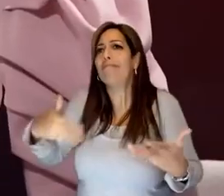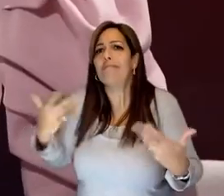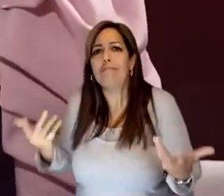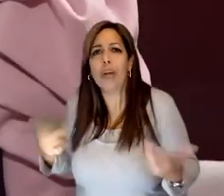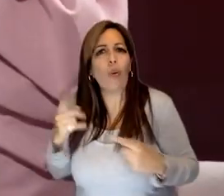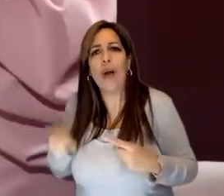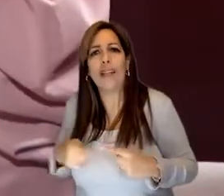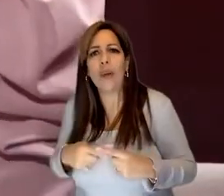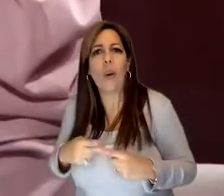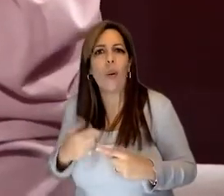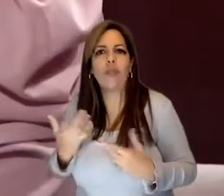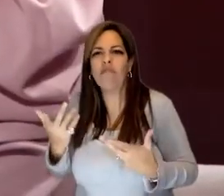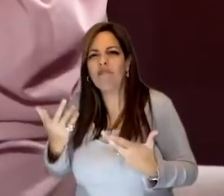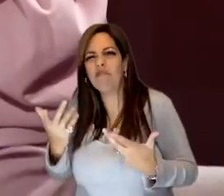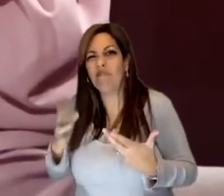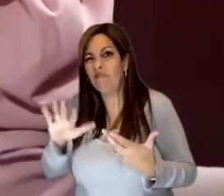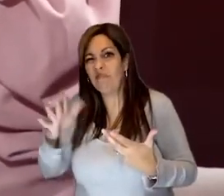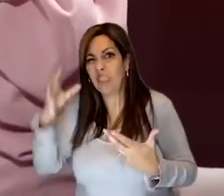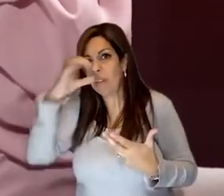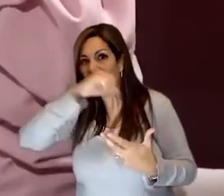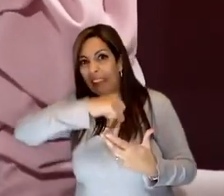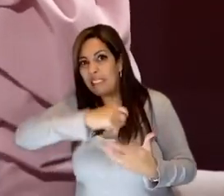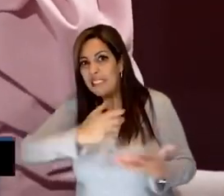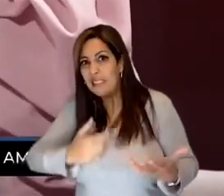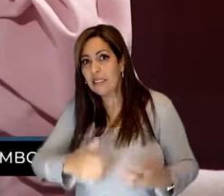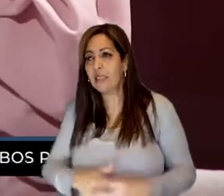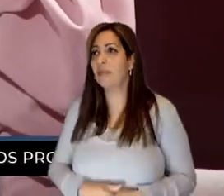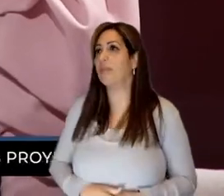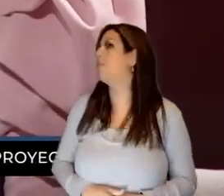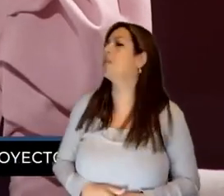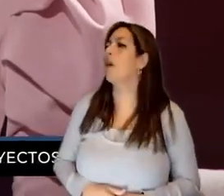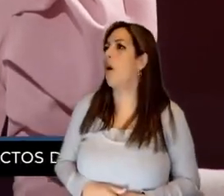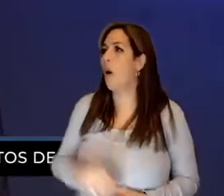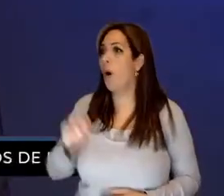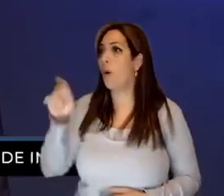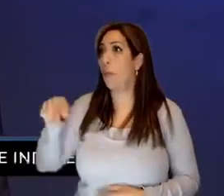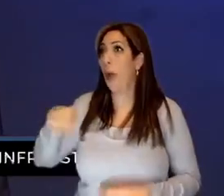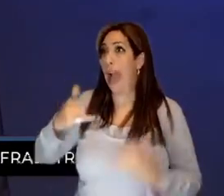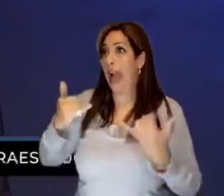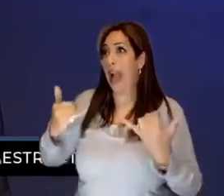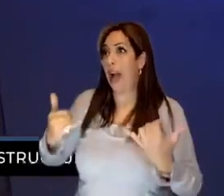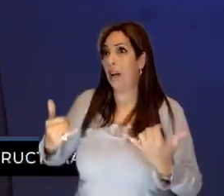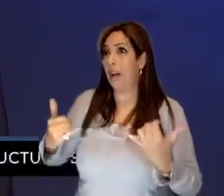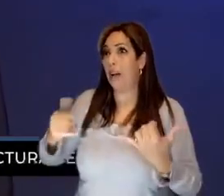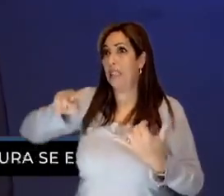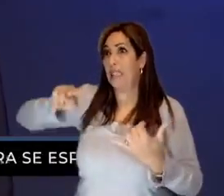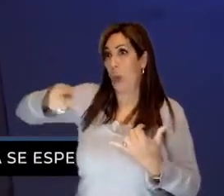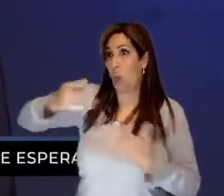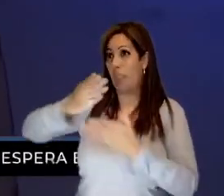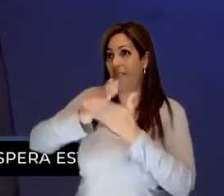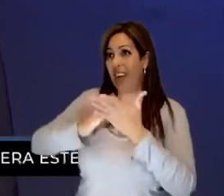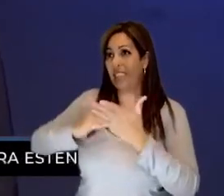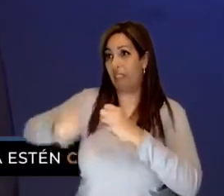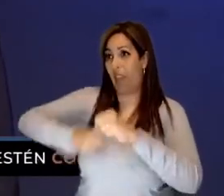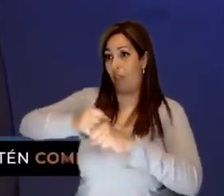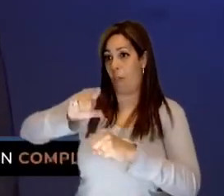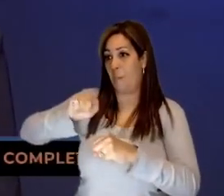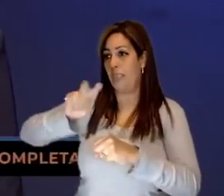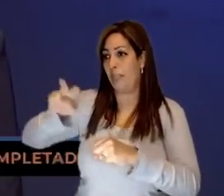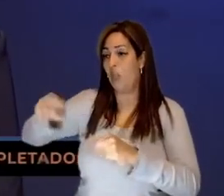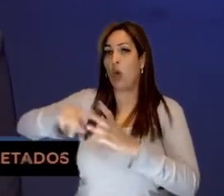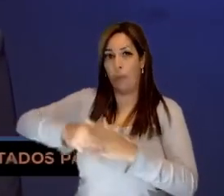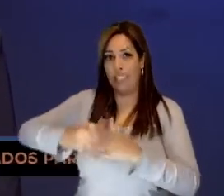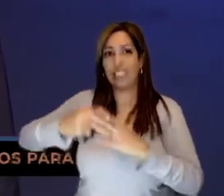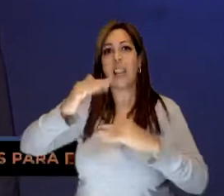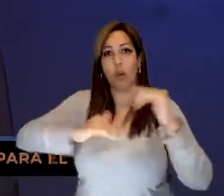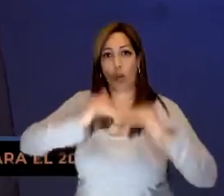óptimas condiciones para que... ¿Tiempo exactamente o aproximado? Pues mira, la segunda fase del año 2022 comienzan todas